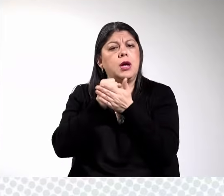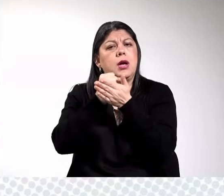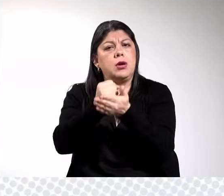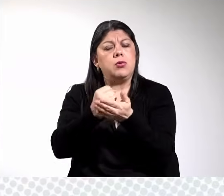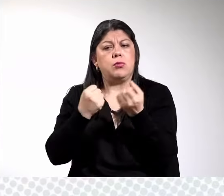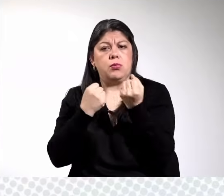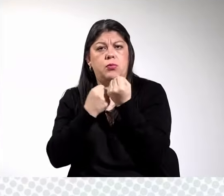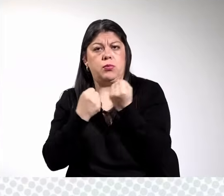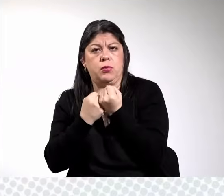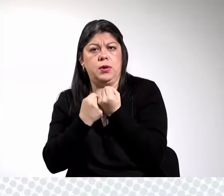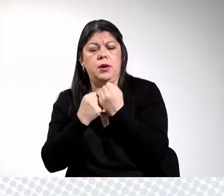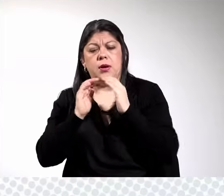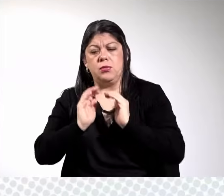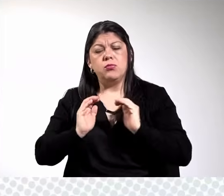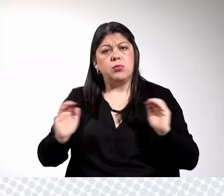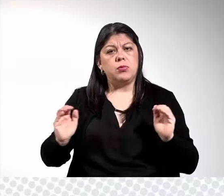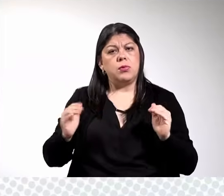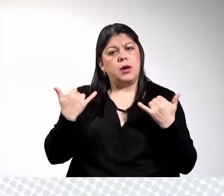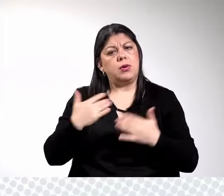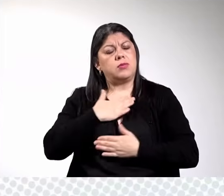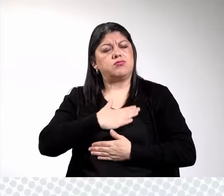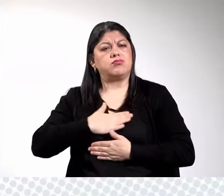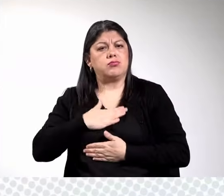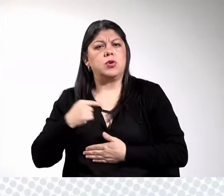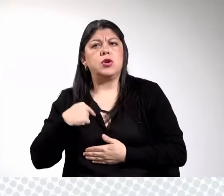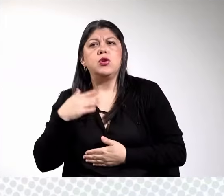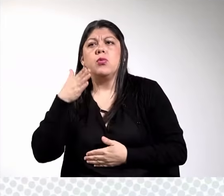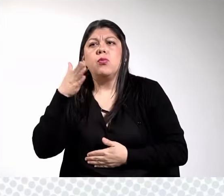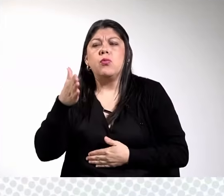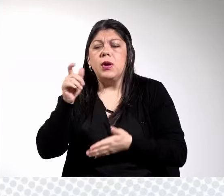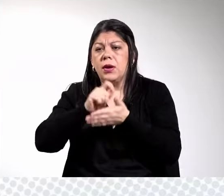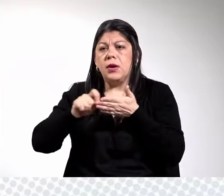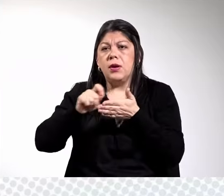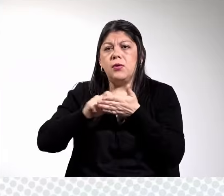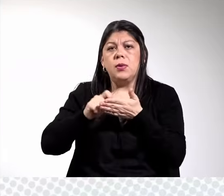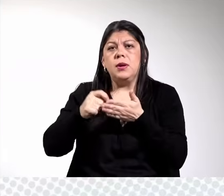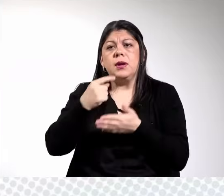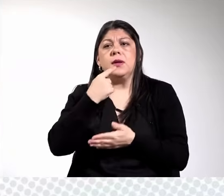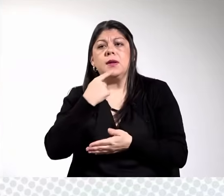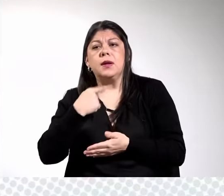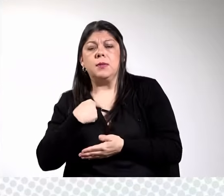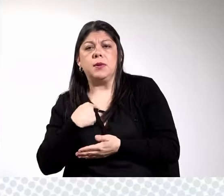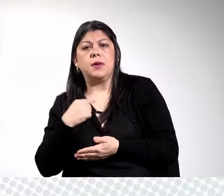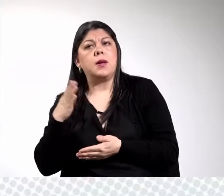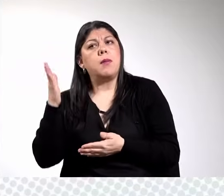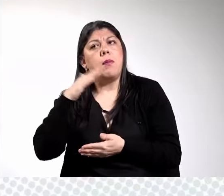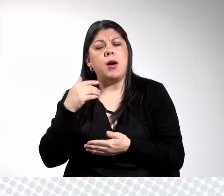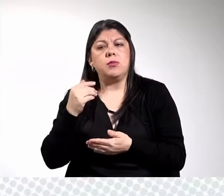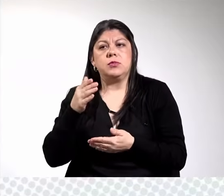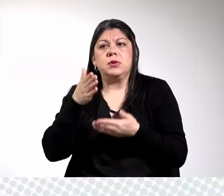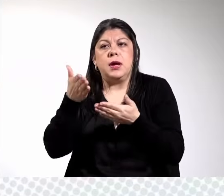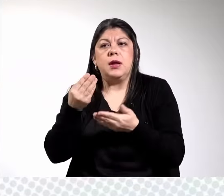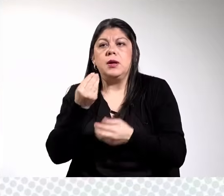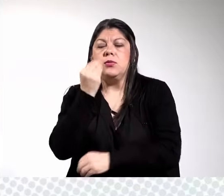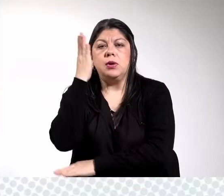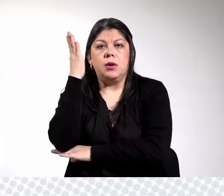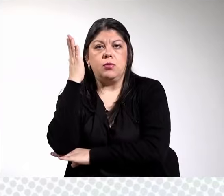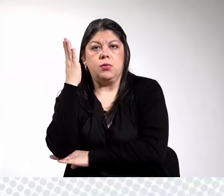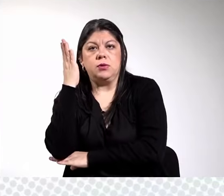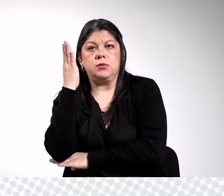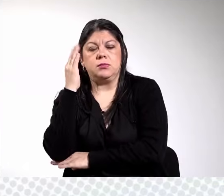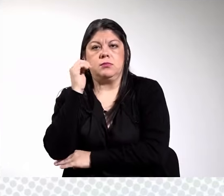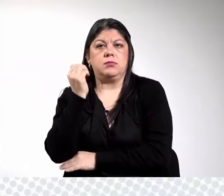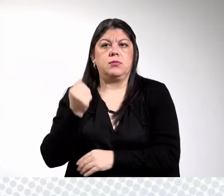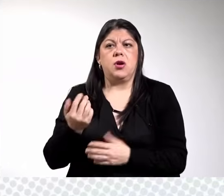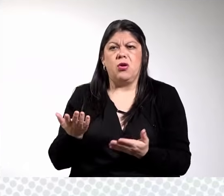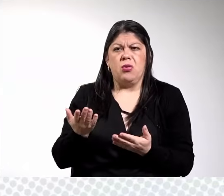chicas, y ha sido una verdadera lástima. Yo he estado en escuelas donde me dicen que me dicen, Luz Mary, vamos a dar el almuerzo a las 9:30 de la mañana. Y